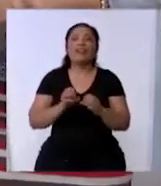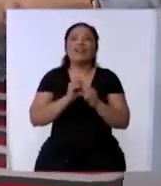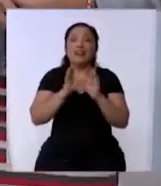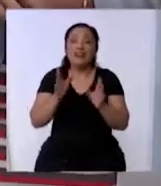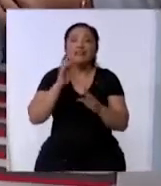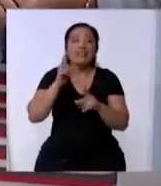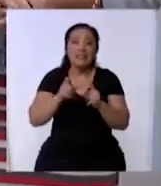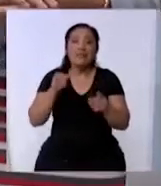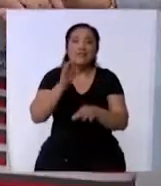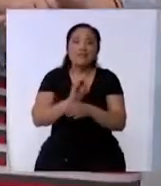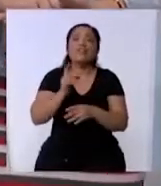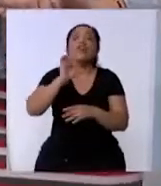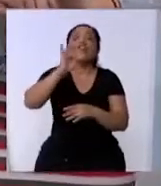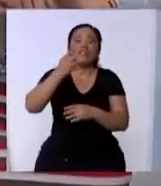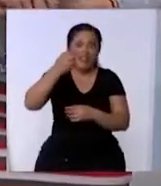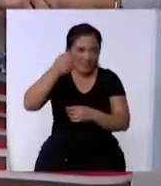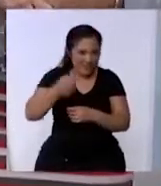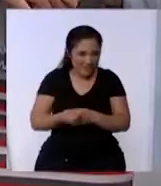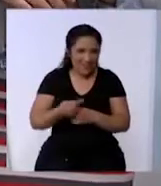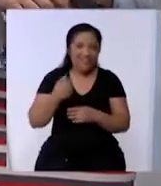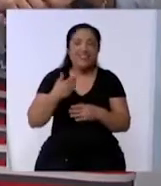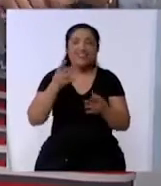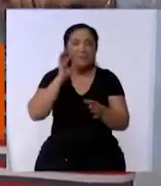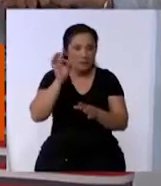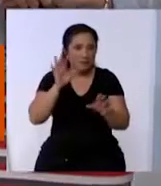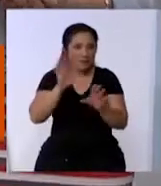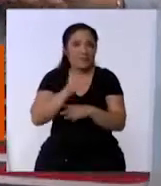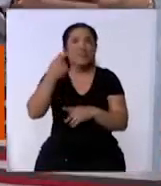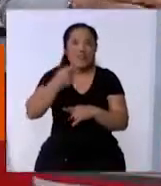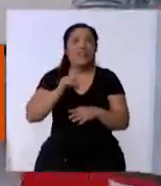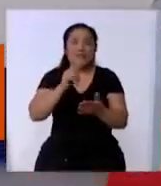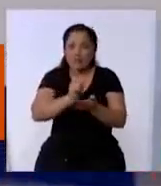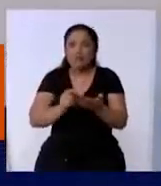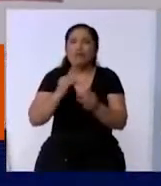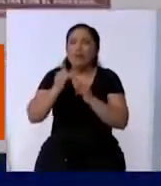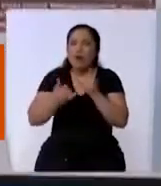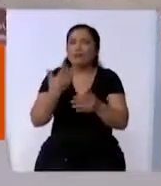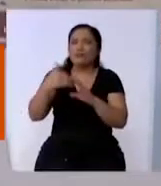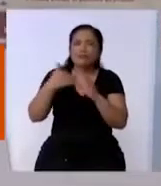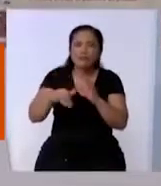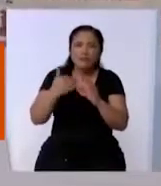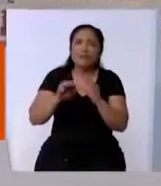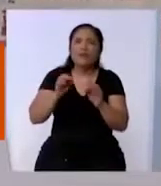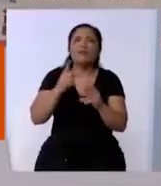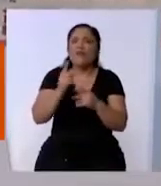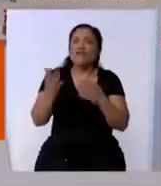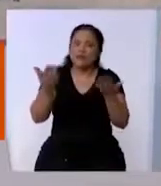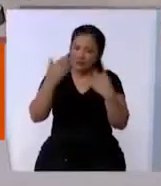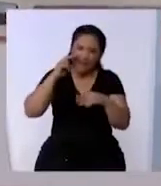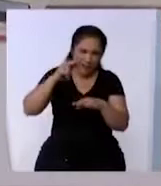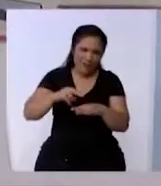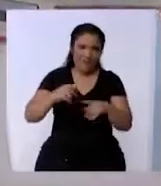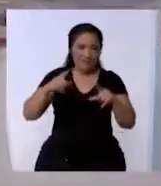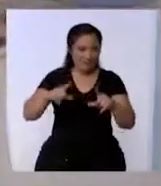tiempo real, tu escuela en casa, los chicos del octavo grado. Así que agarren su cuaderno, mandamos un mensaje en WhatsApp a los compañeros, ya está el profe, así que